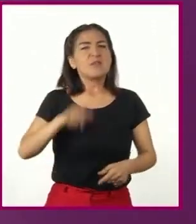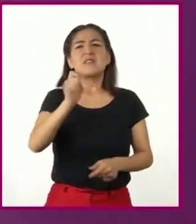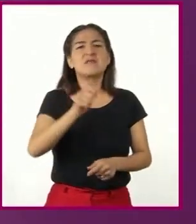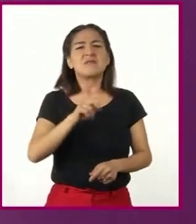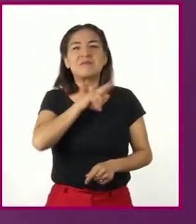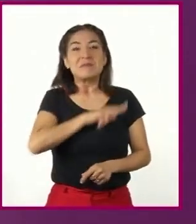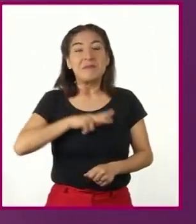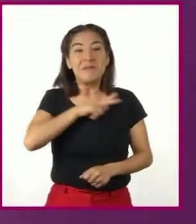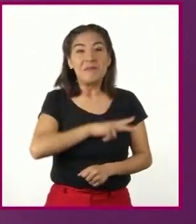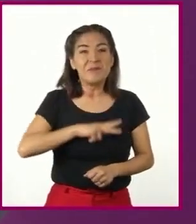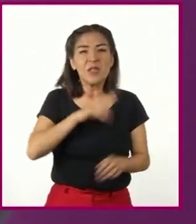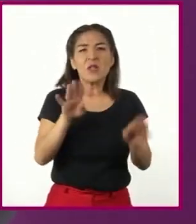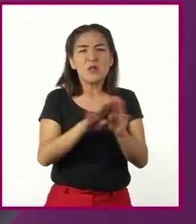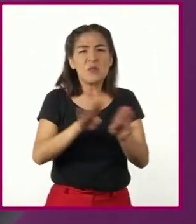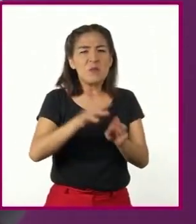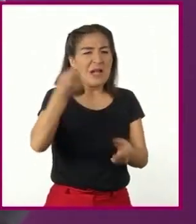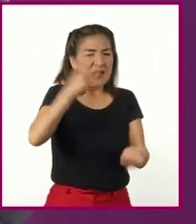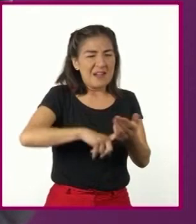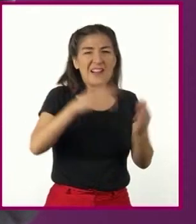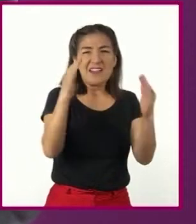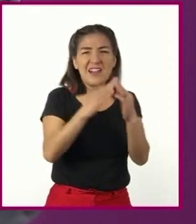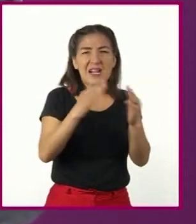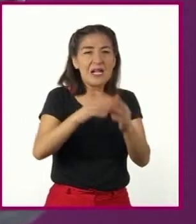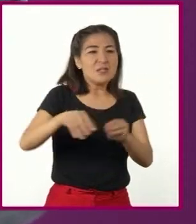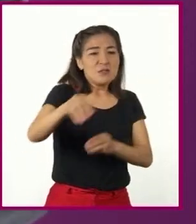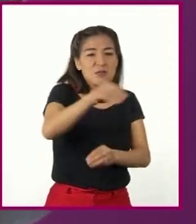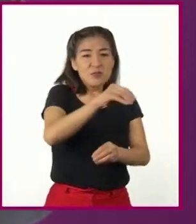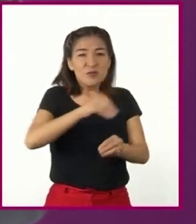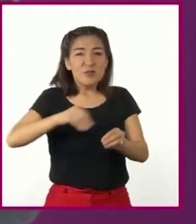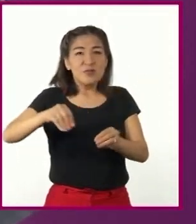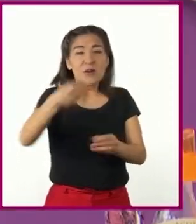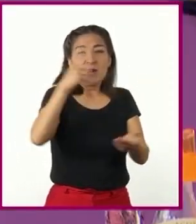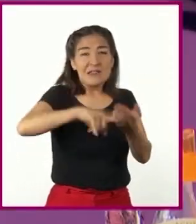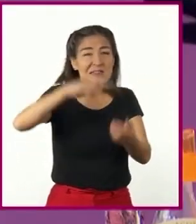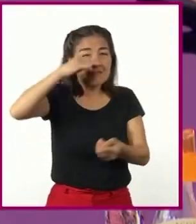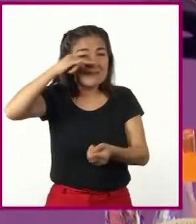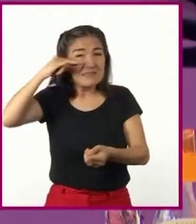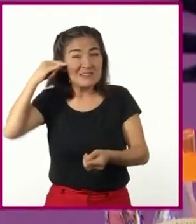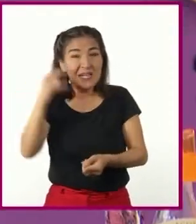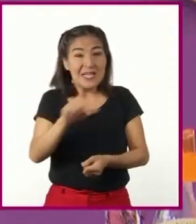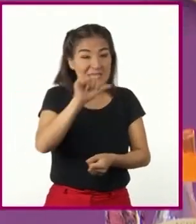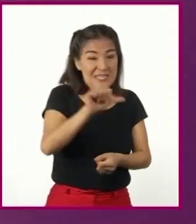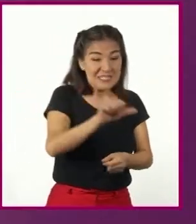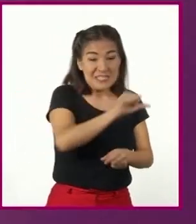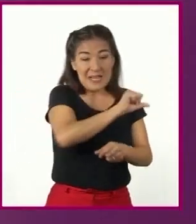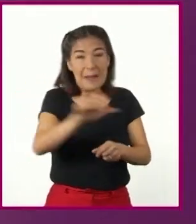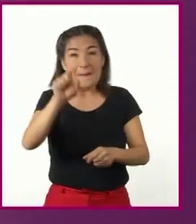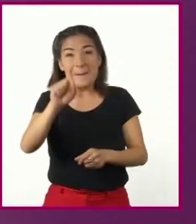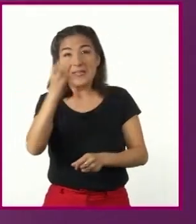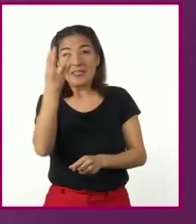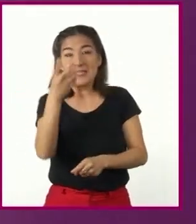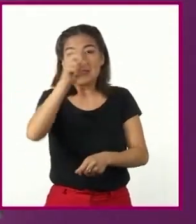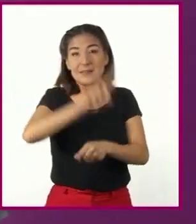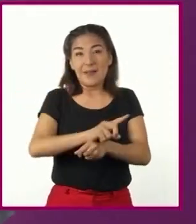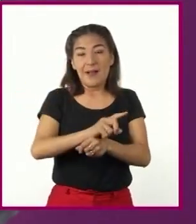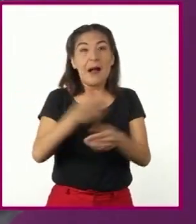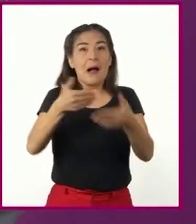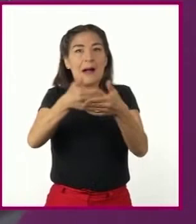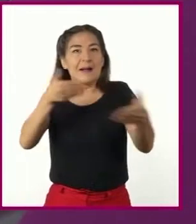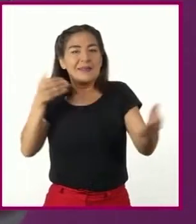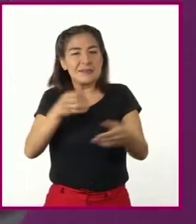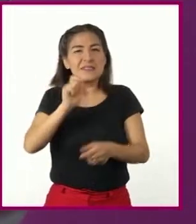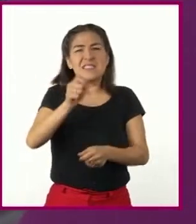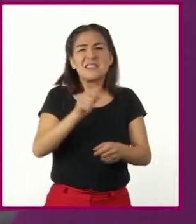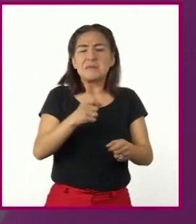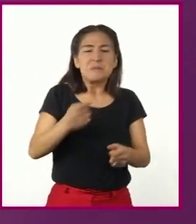bacteria que rondaba los hogares durante un periodo entre 16 y 23 días, antes de que se manifestaran los